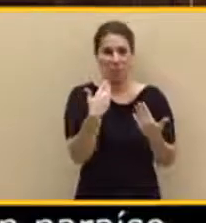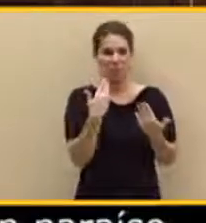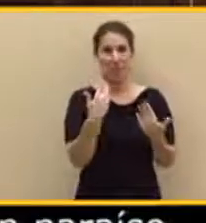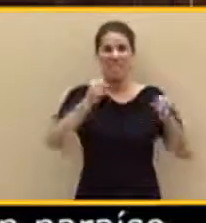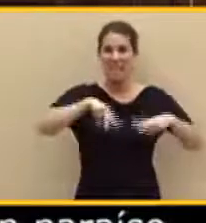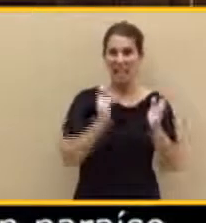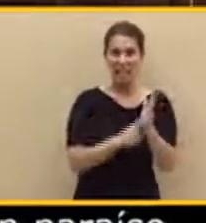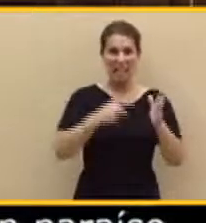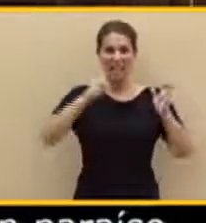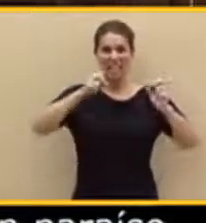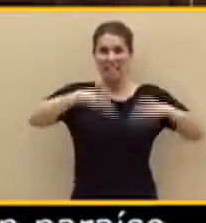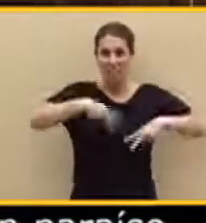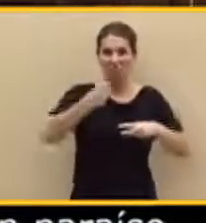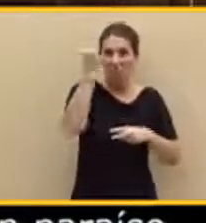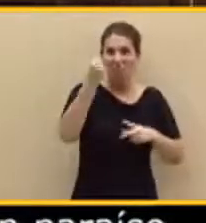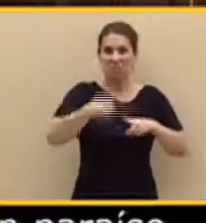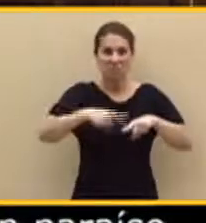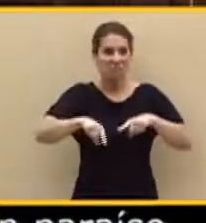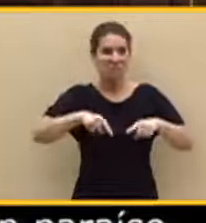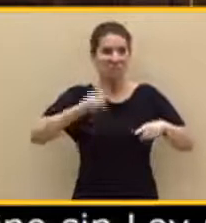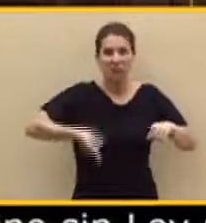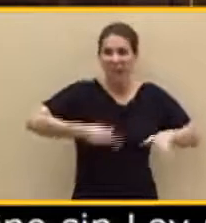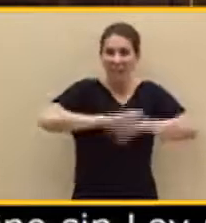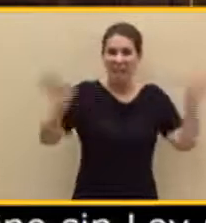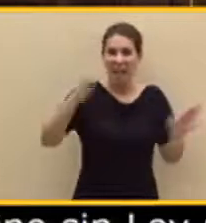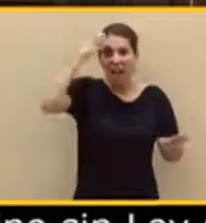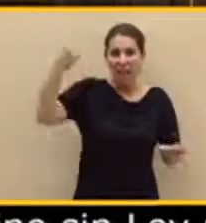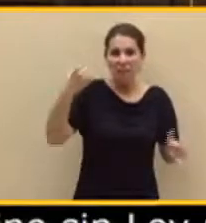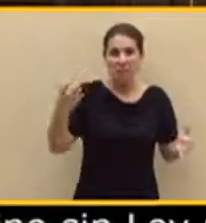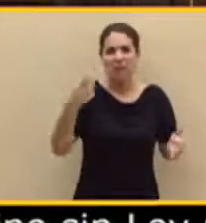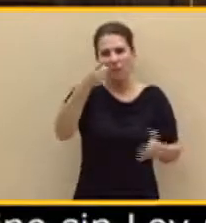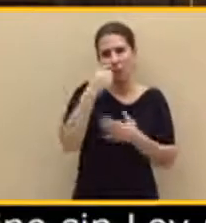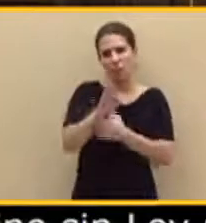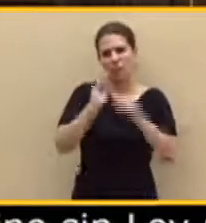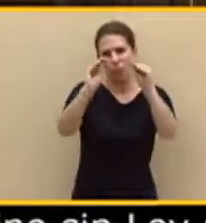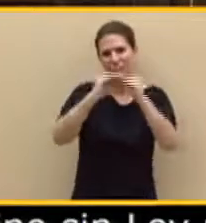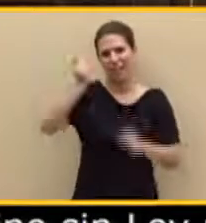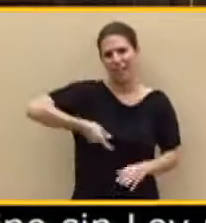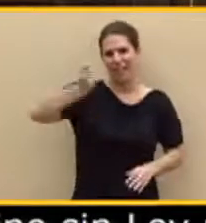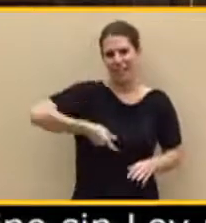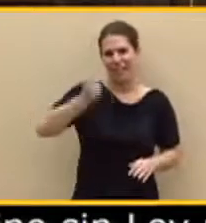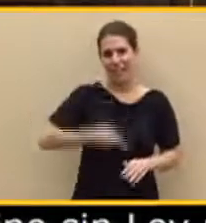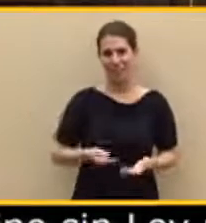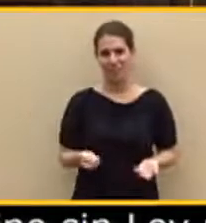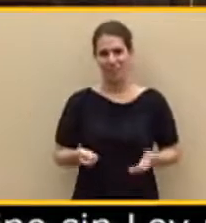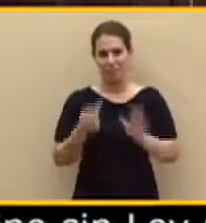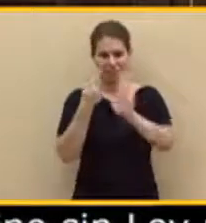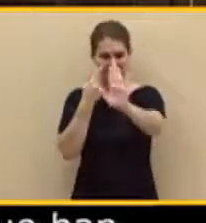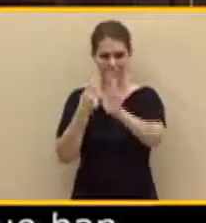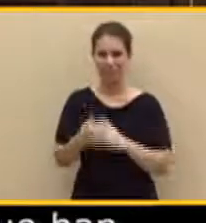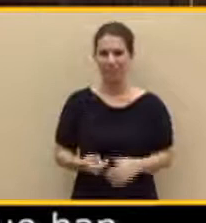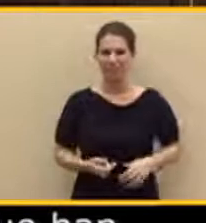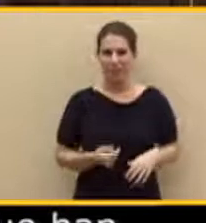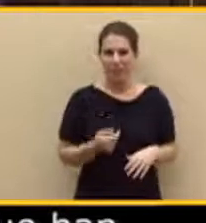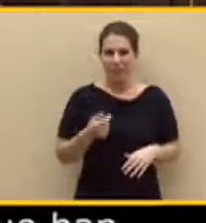sido siempre la propuesta que ustedes han defendido cuando han gobernado en este país, señorías del Partido Popular. Y miren, este es